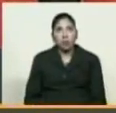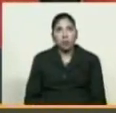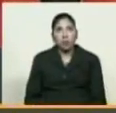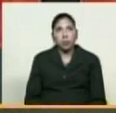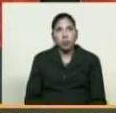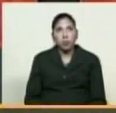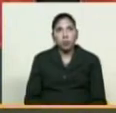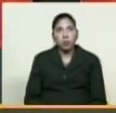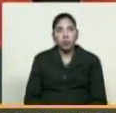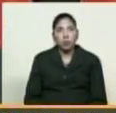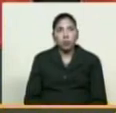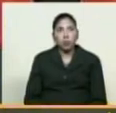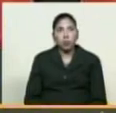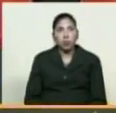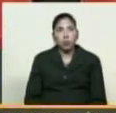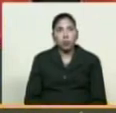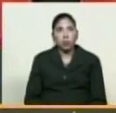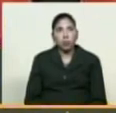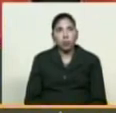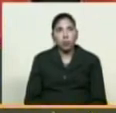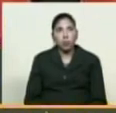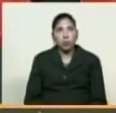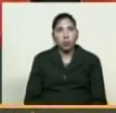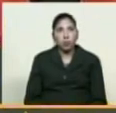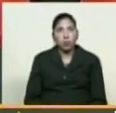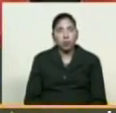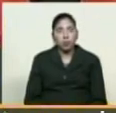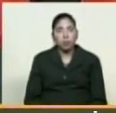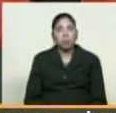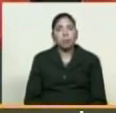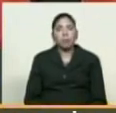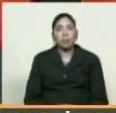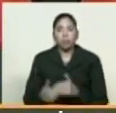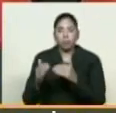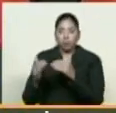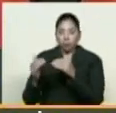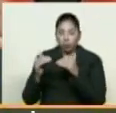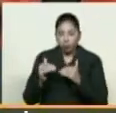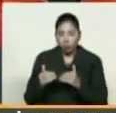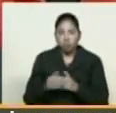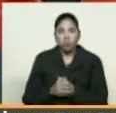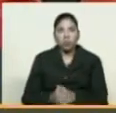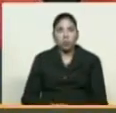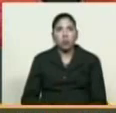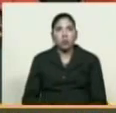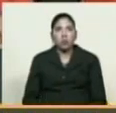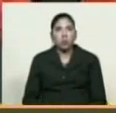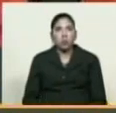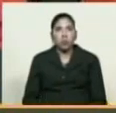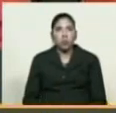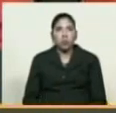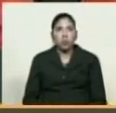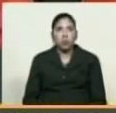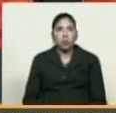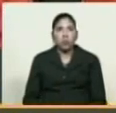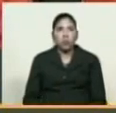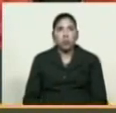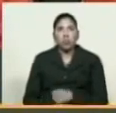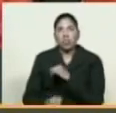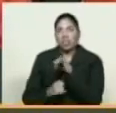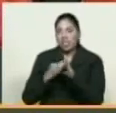candidato presidencial. De las nuevas sanciones, la presión internacional, en